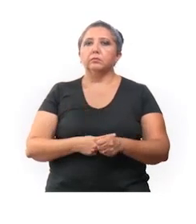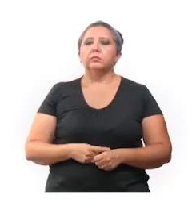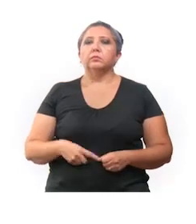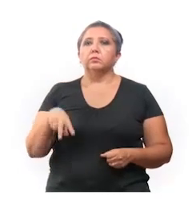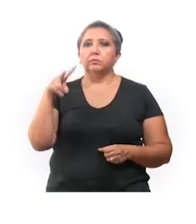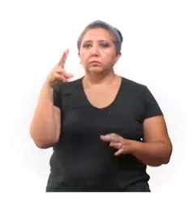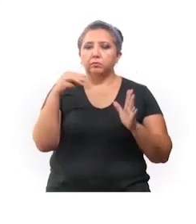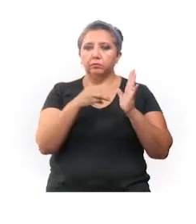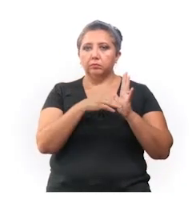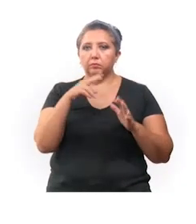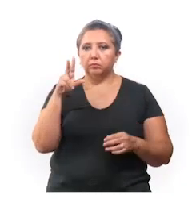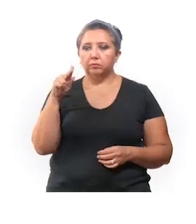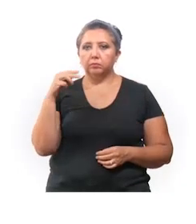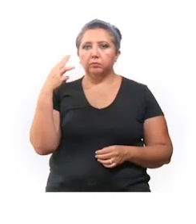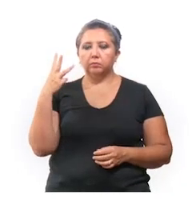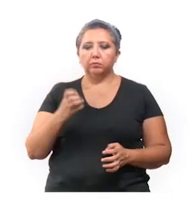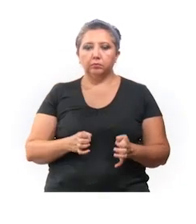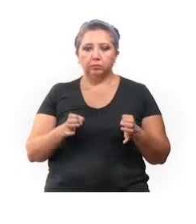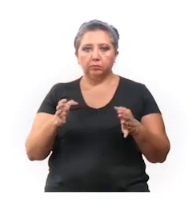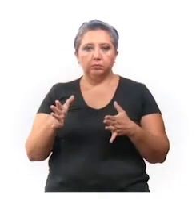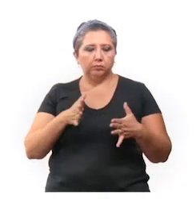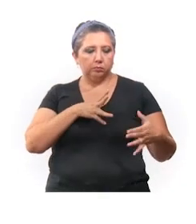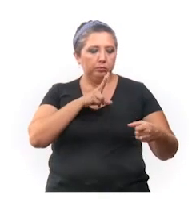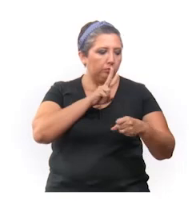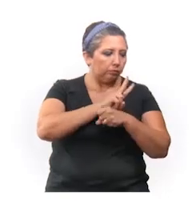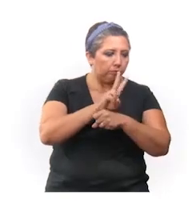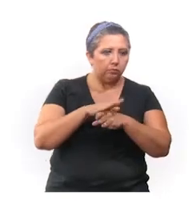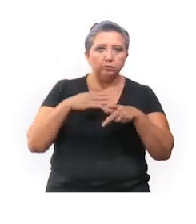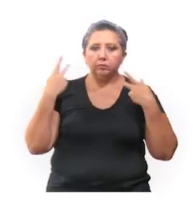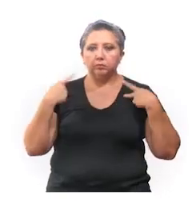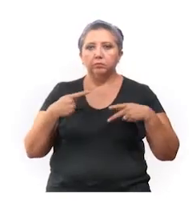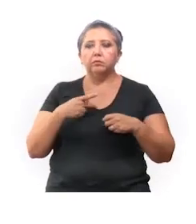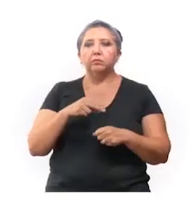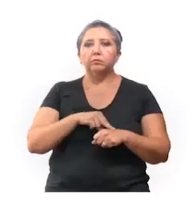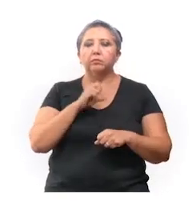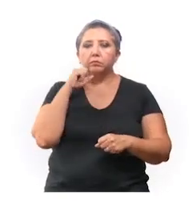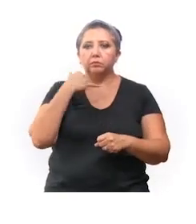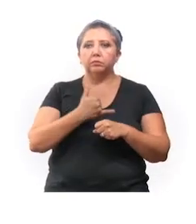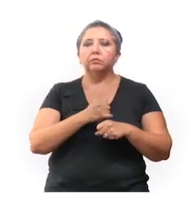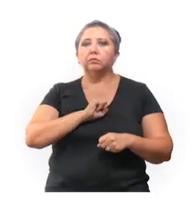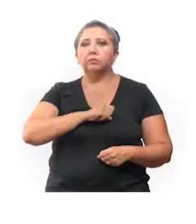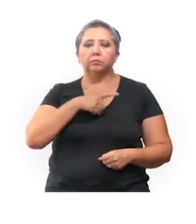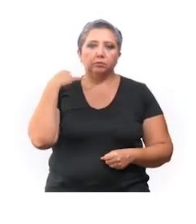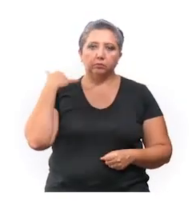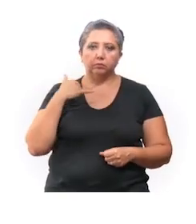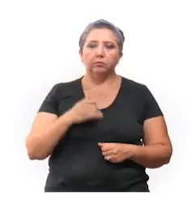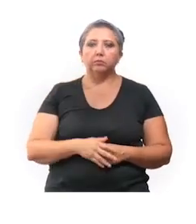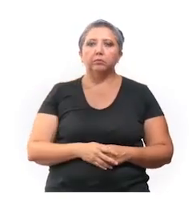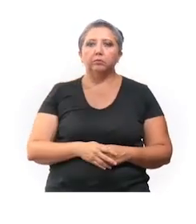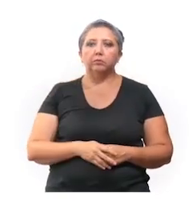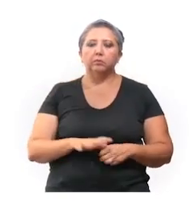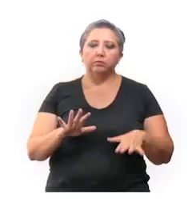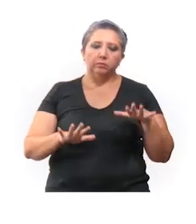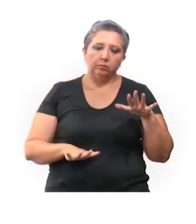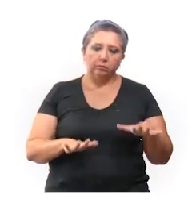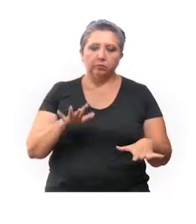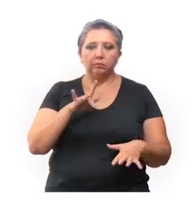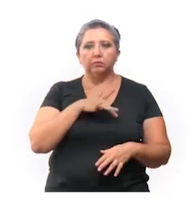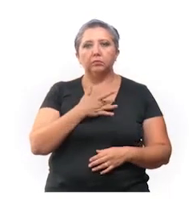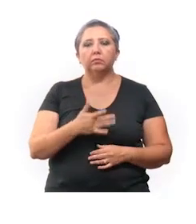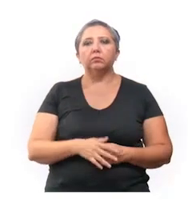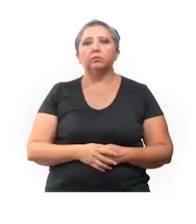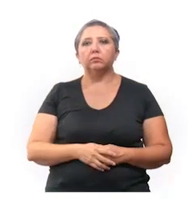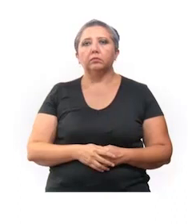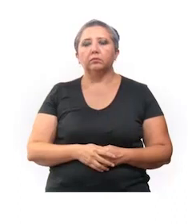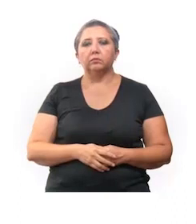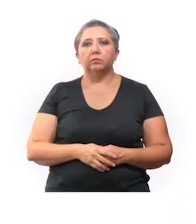activos, 2.083 están estables, aislados y monitoreados por personal médico de la Secretaría de Salud de Yucatán. Presentan